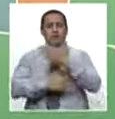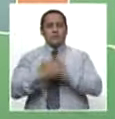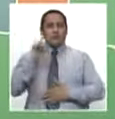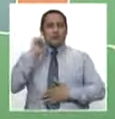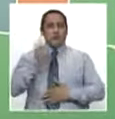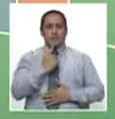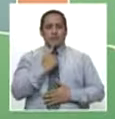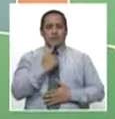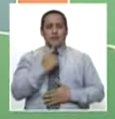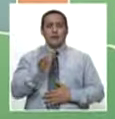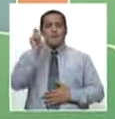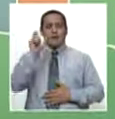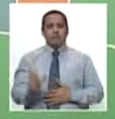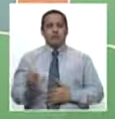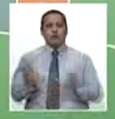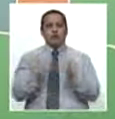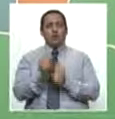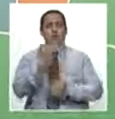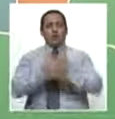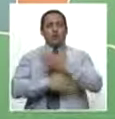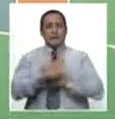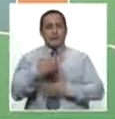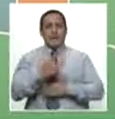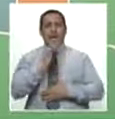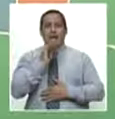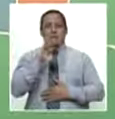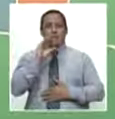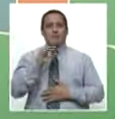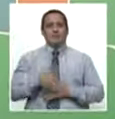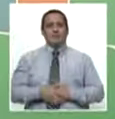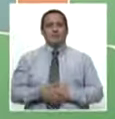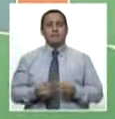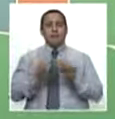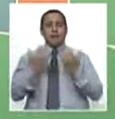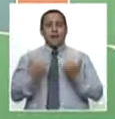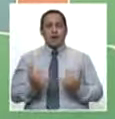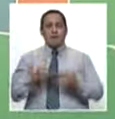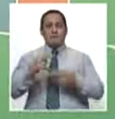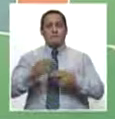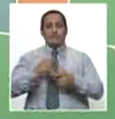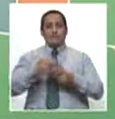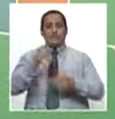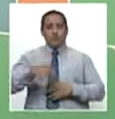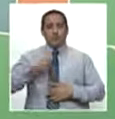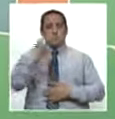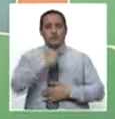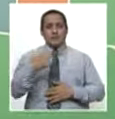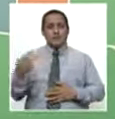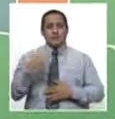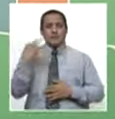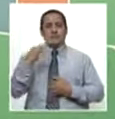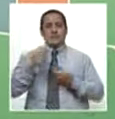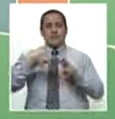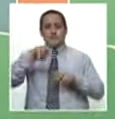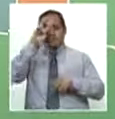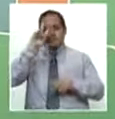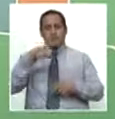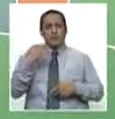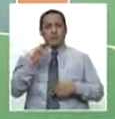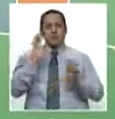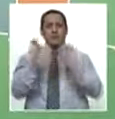discapacidad auditiva, persona con discapacidad. Así se debe de decir. Nos vamos hasta la próxima semana, siempre por TV